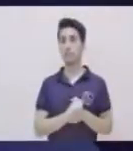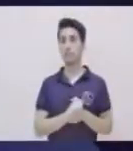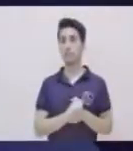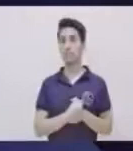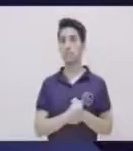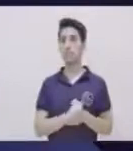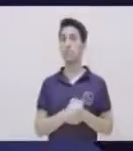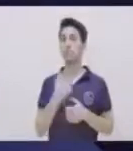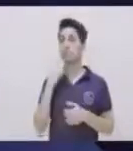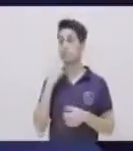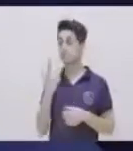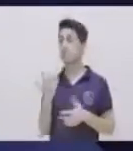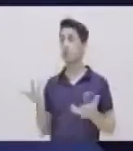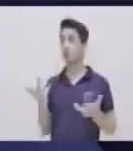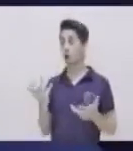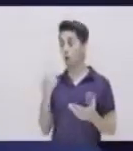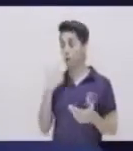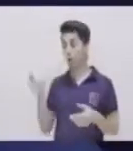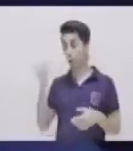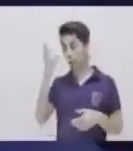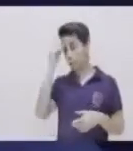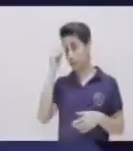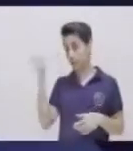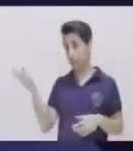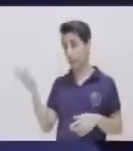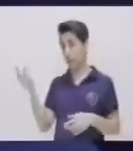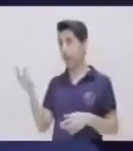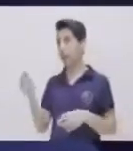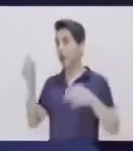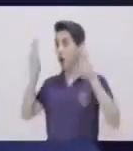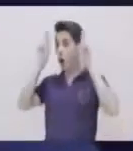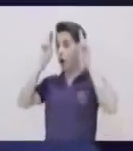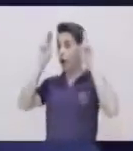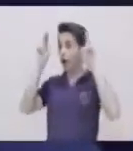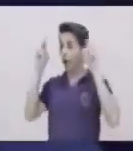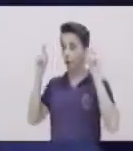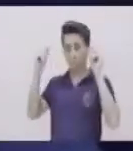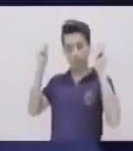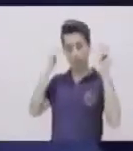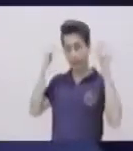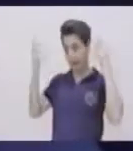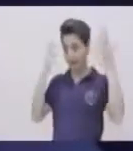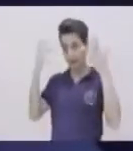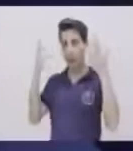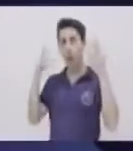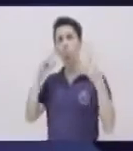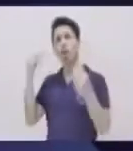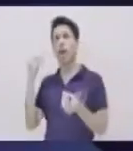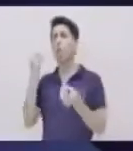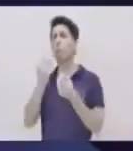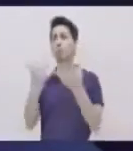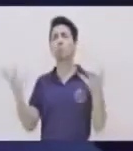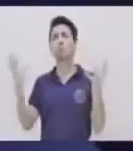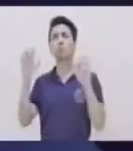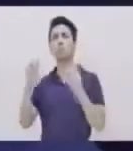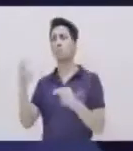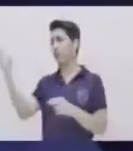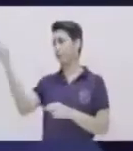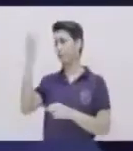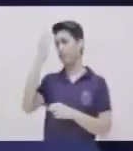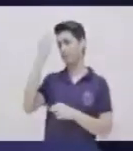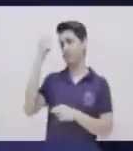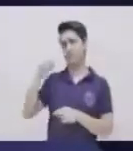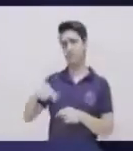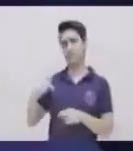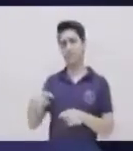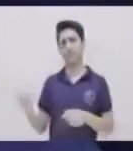Vamos a pedirle a Dios la astucia de la liebre para poder evitar cualquier tipo de engaño de mala gente